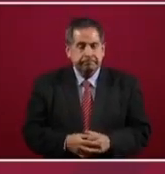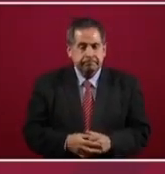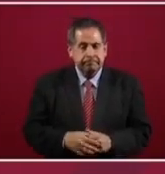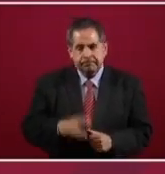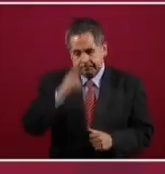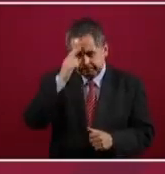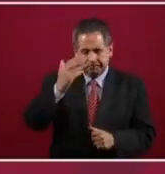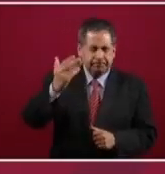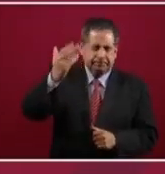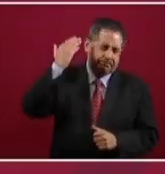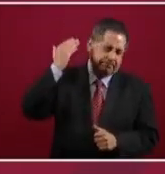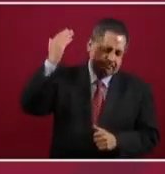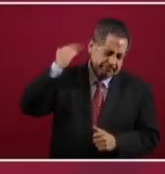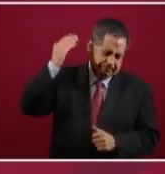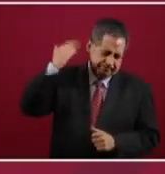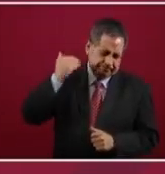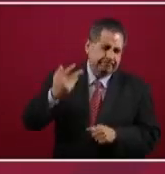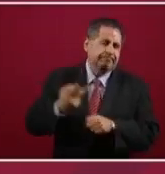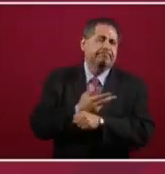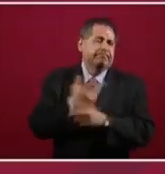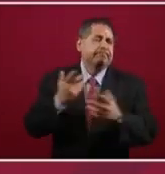pasaba antes?